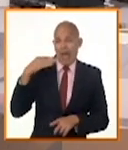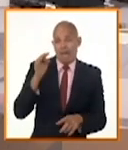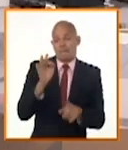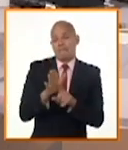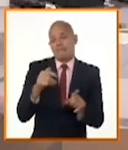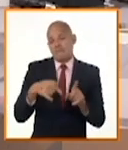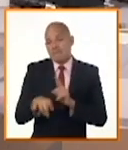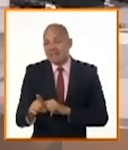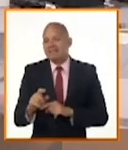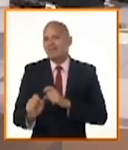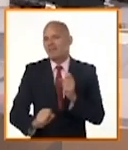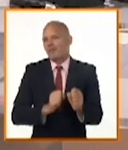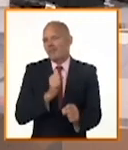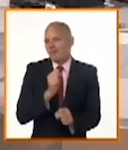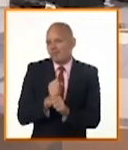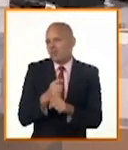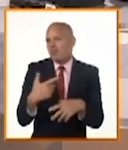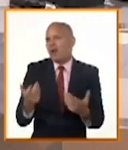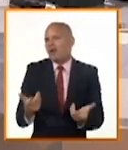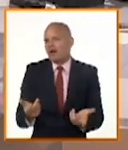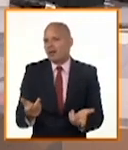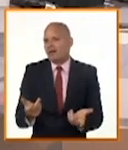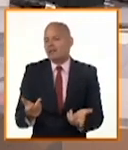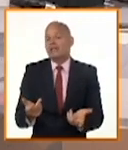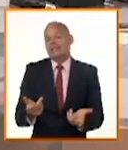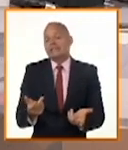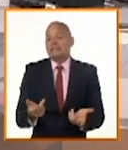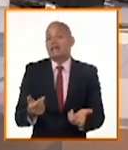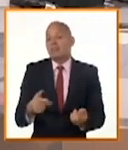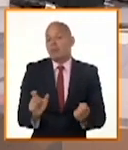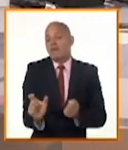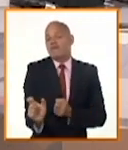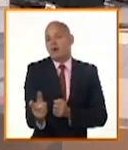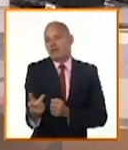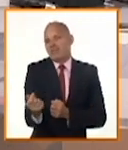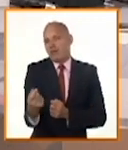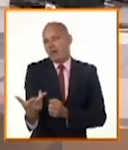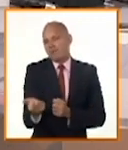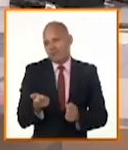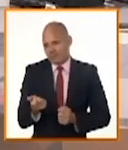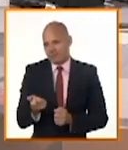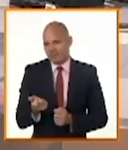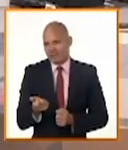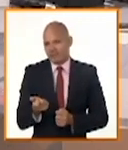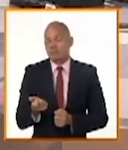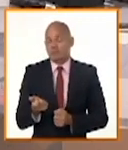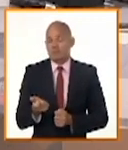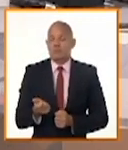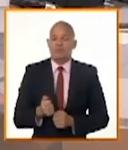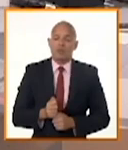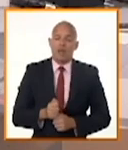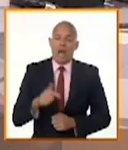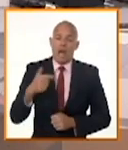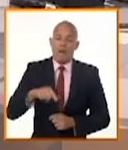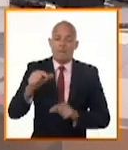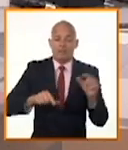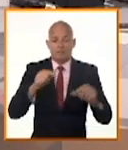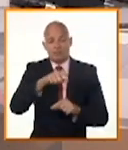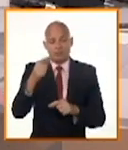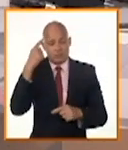esos temas pues sigue siendo el tema de los cajeros un asunto de de preocupación la medida que